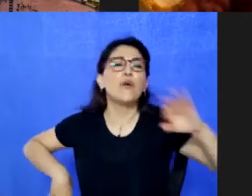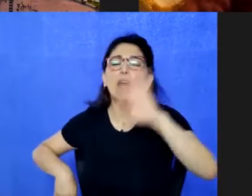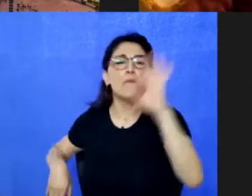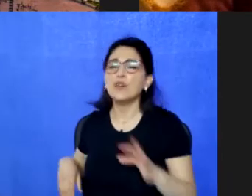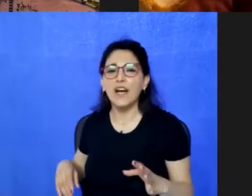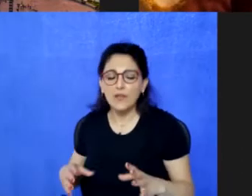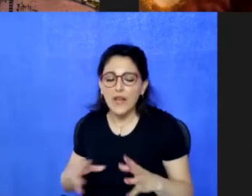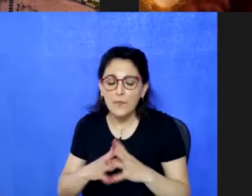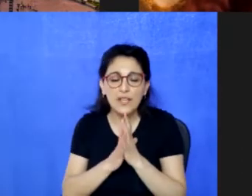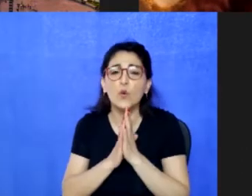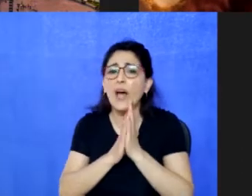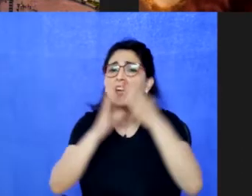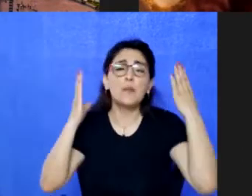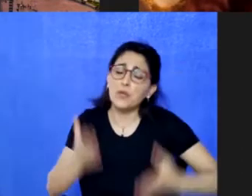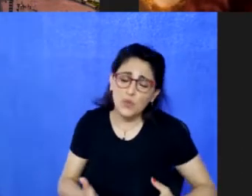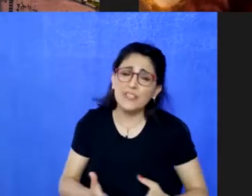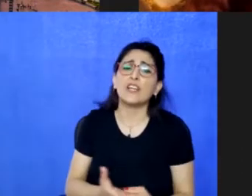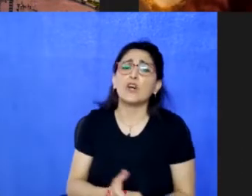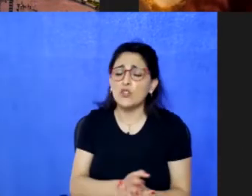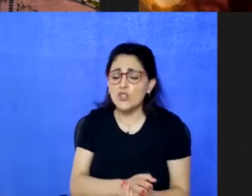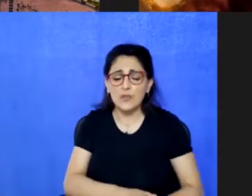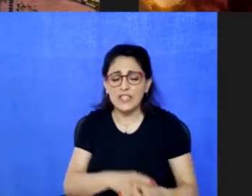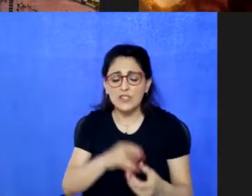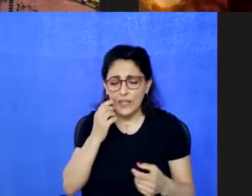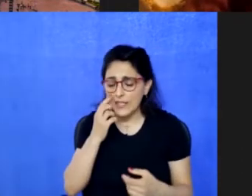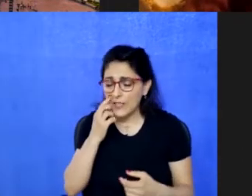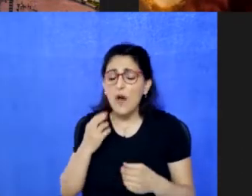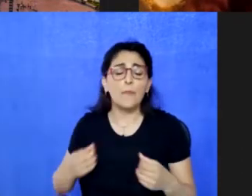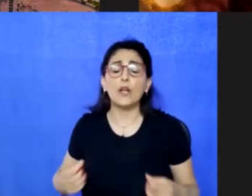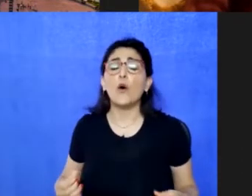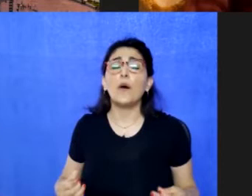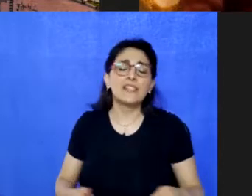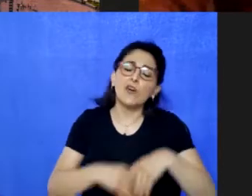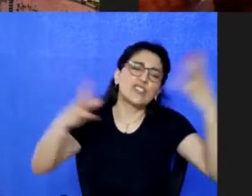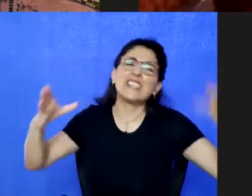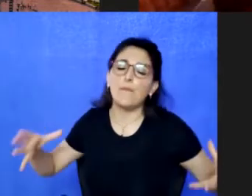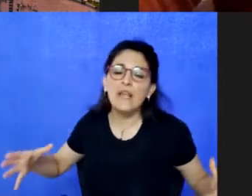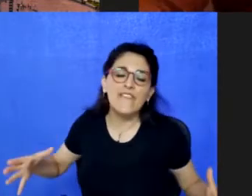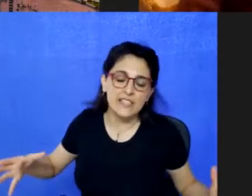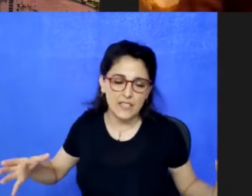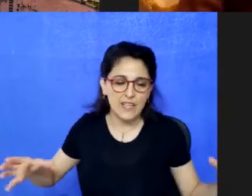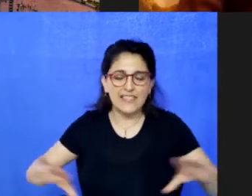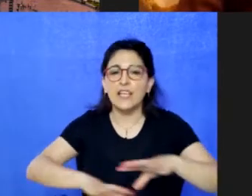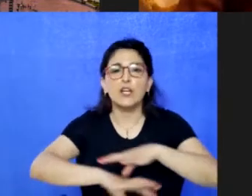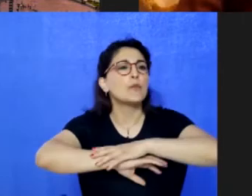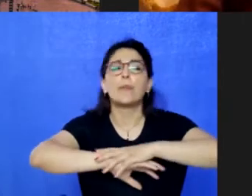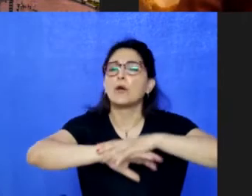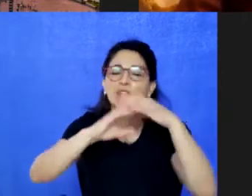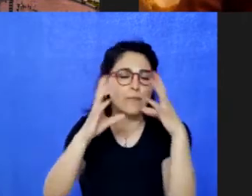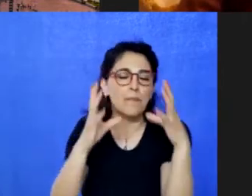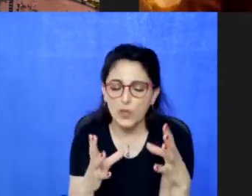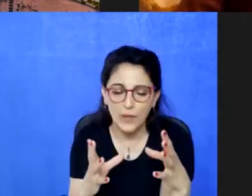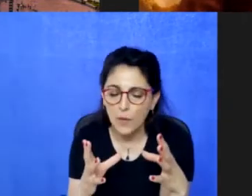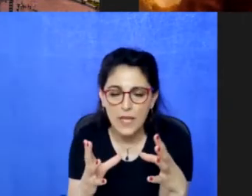Bueno, una hermosa locura, y por suerte te conocimos en esos 15 años, pero ya lo conté 100.000 veces, así que no le voy a